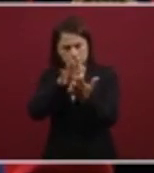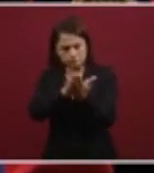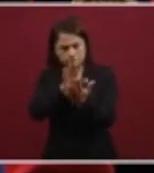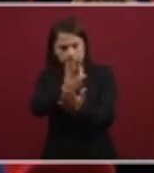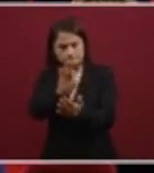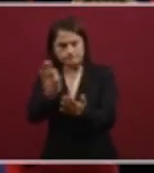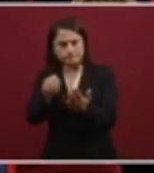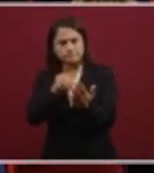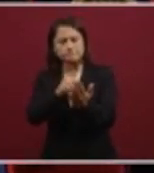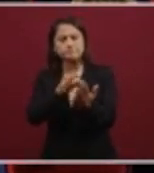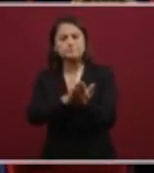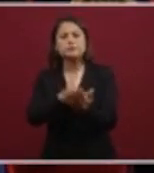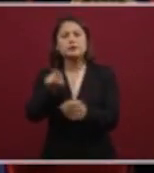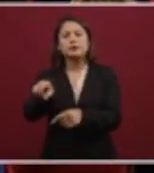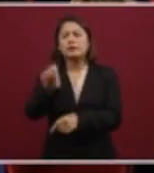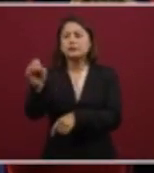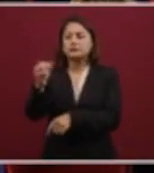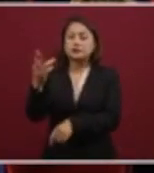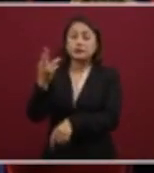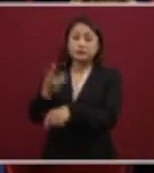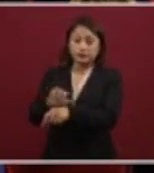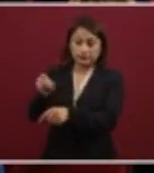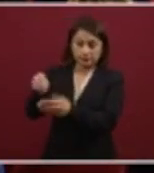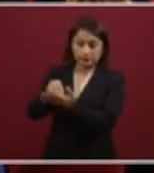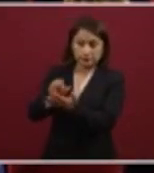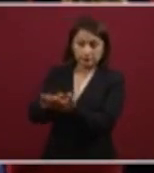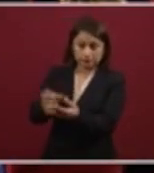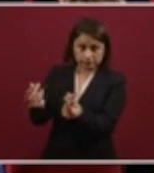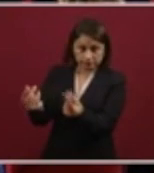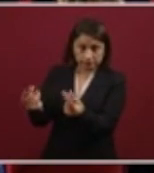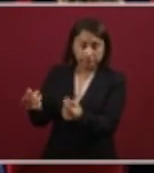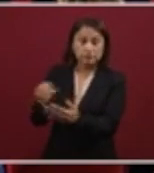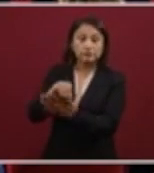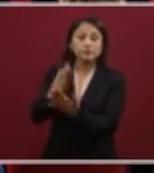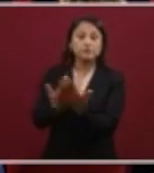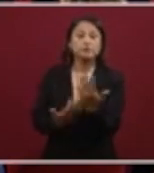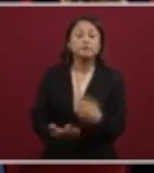toma nota la secretaria de que ya necesitamos el dictamen.